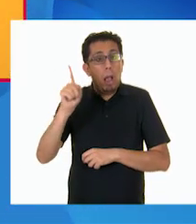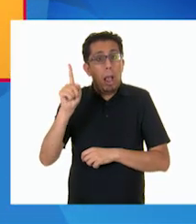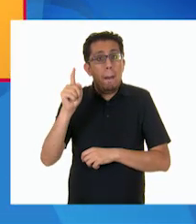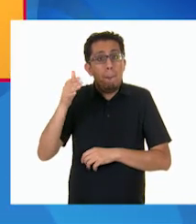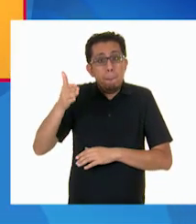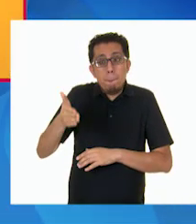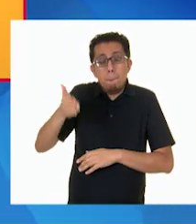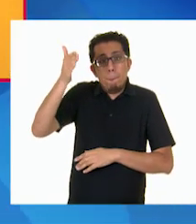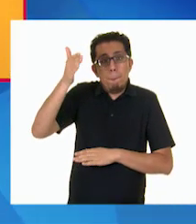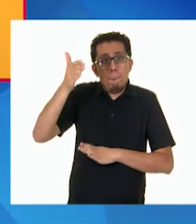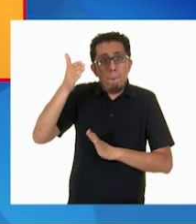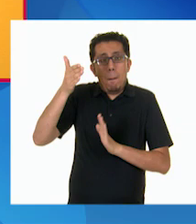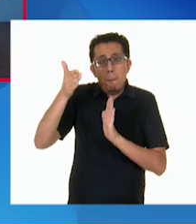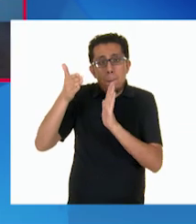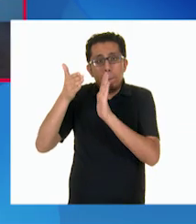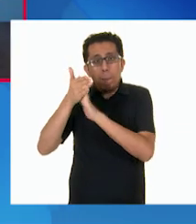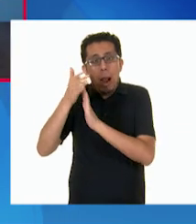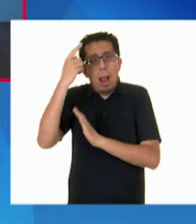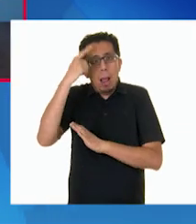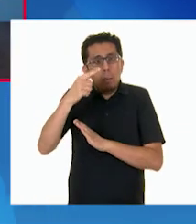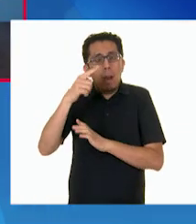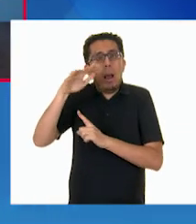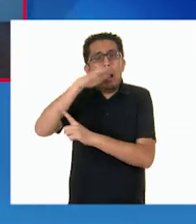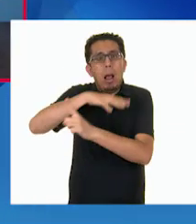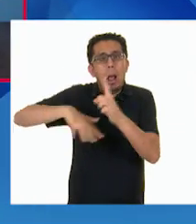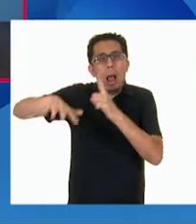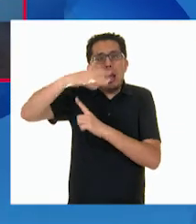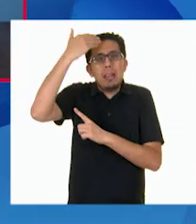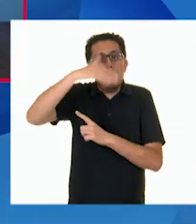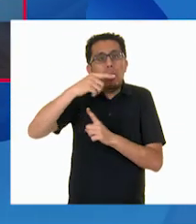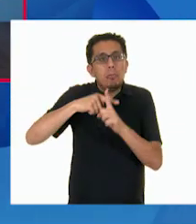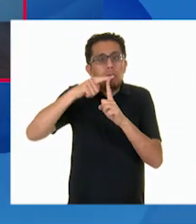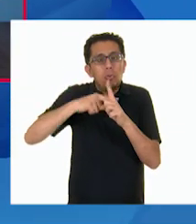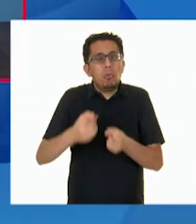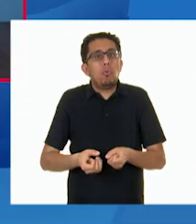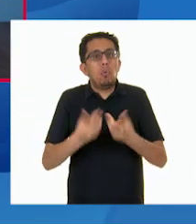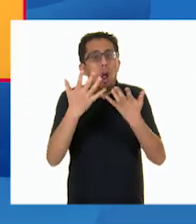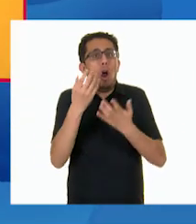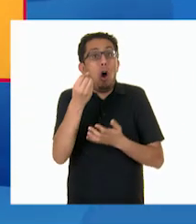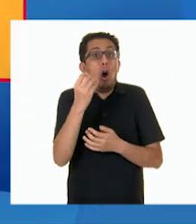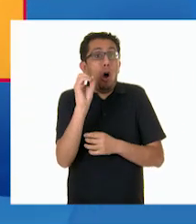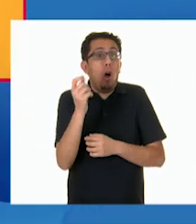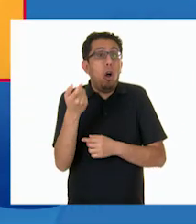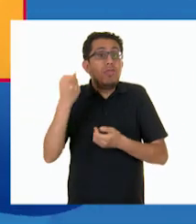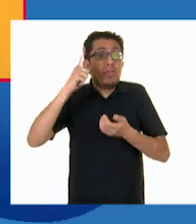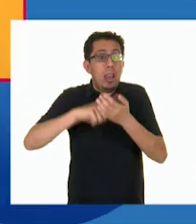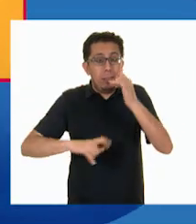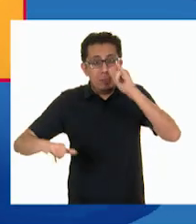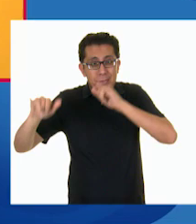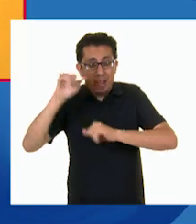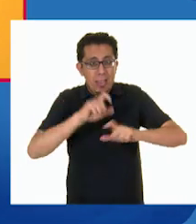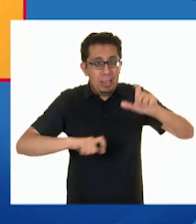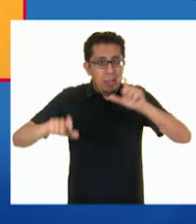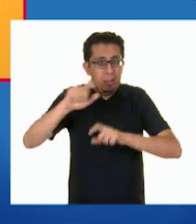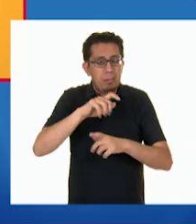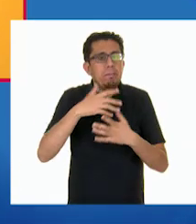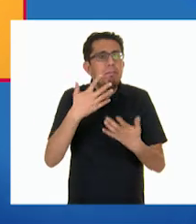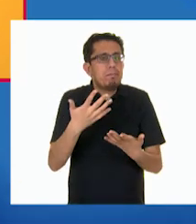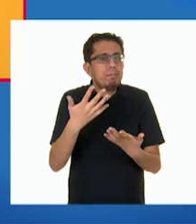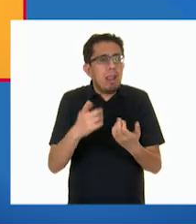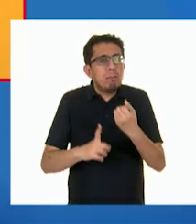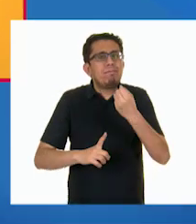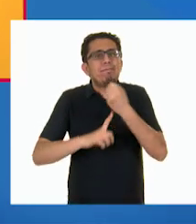para medir la temperatura ambiente o incluso lo puedo utilizar en un laboratorio de química. ¿Cuál es el problema con este tipo